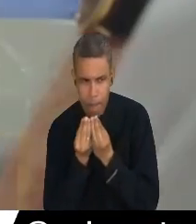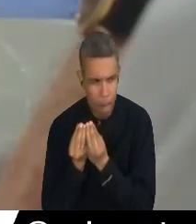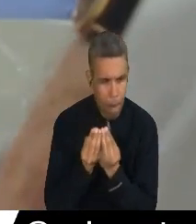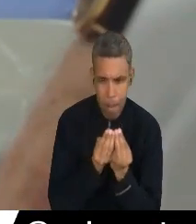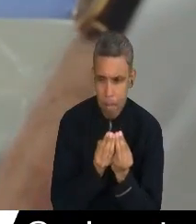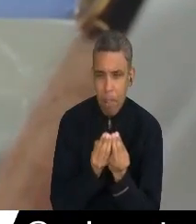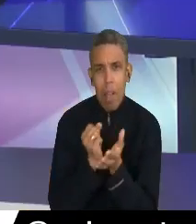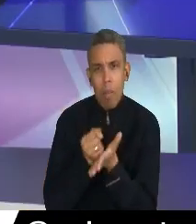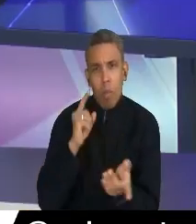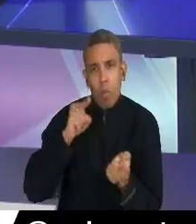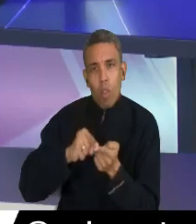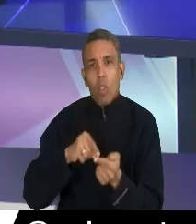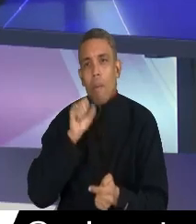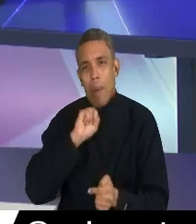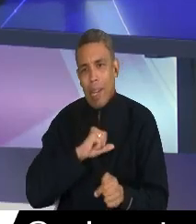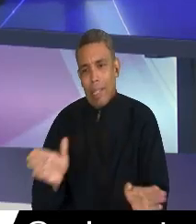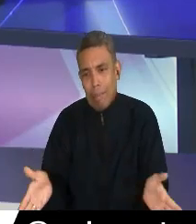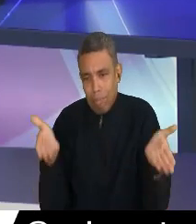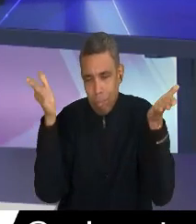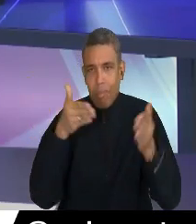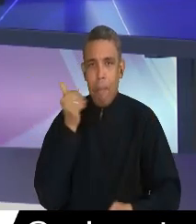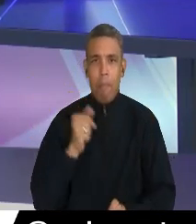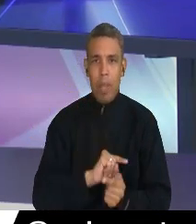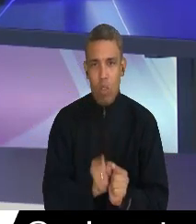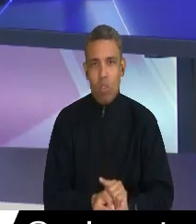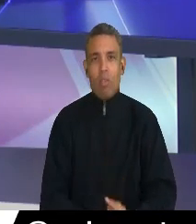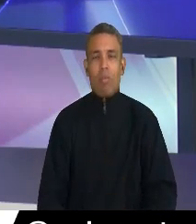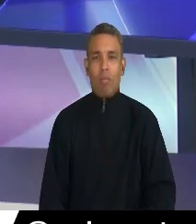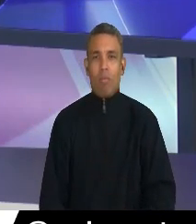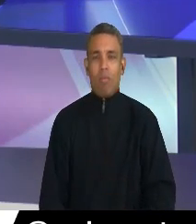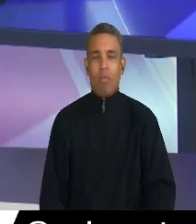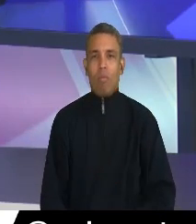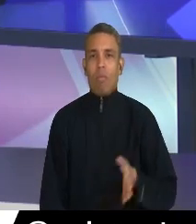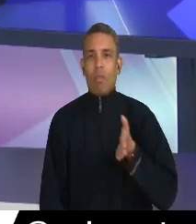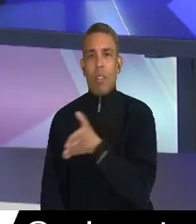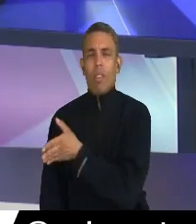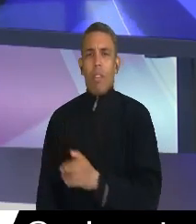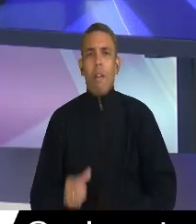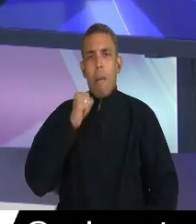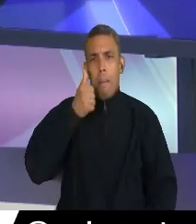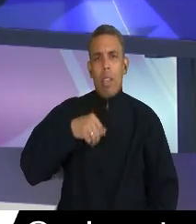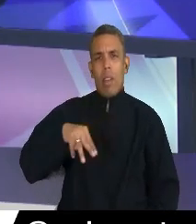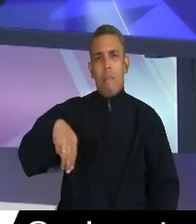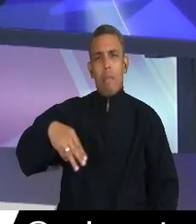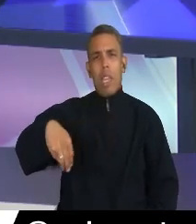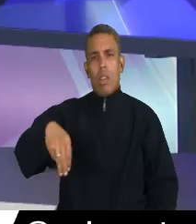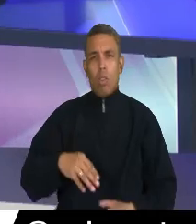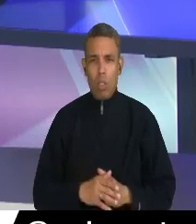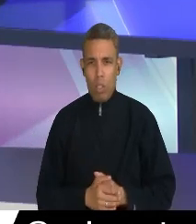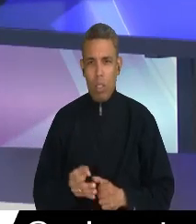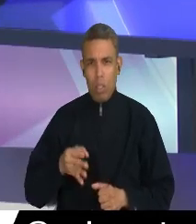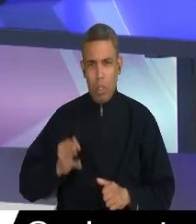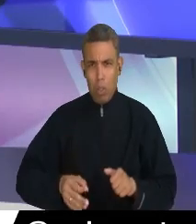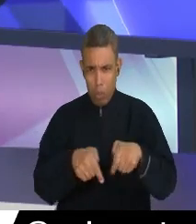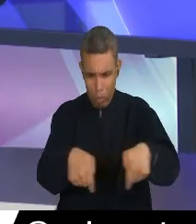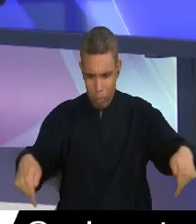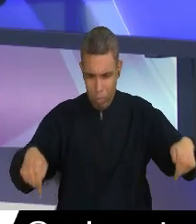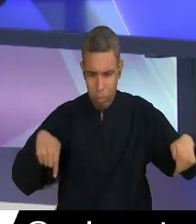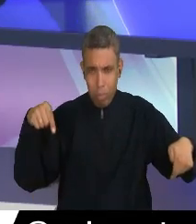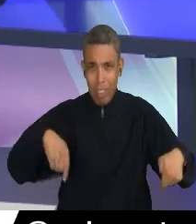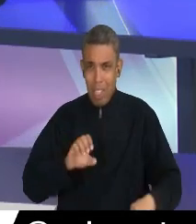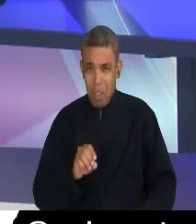Bermeja. Y mañana miércoles se conocerá cuándo será la apertura de la oficina de la ONU en Barranca Bermeja.